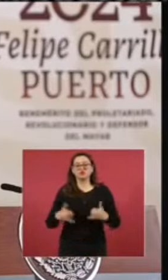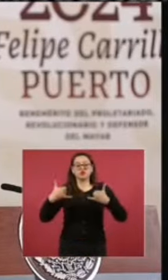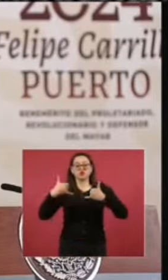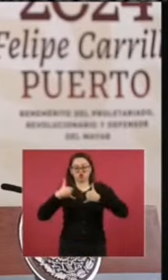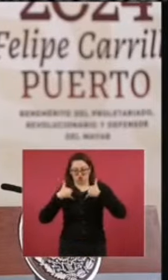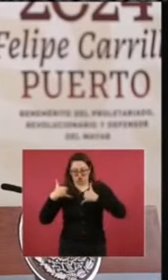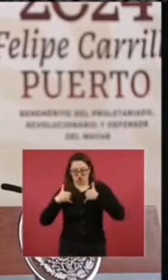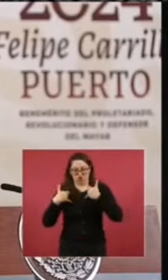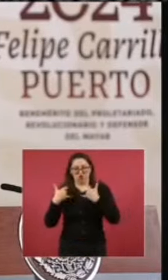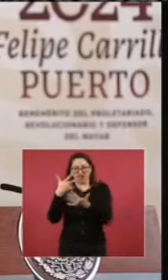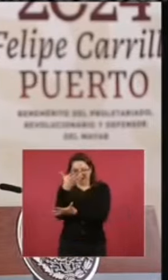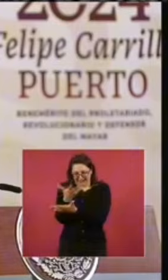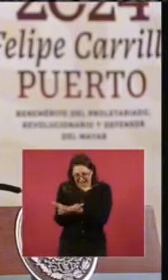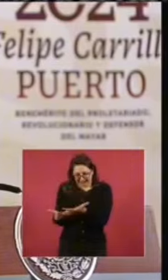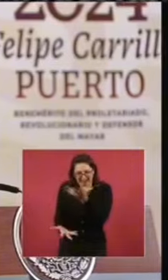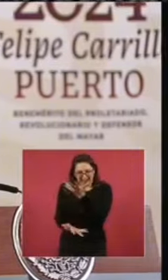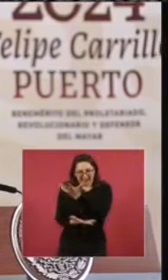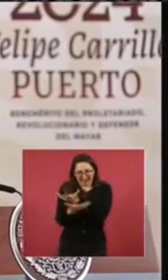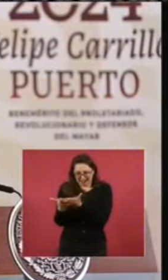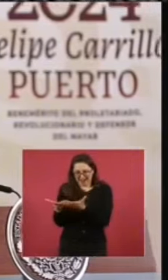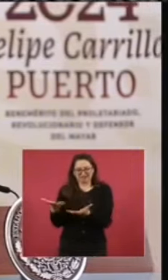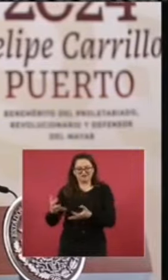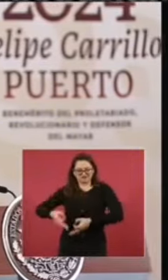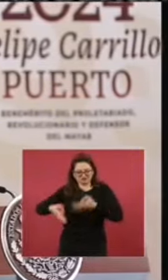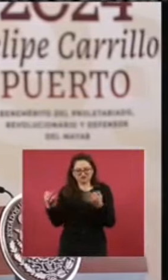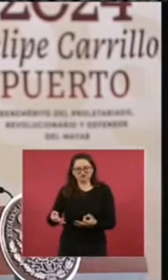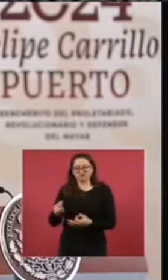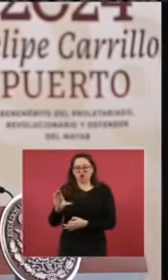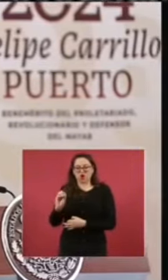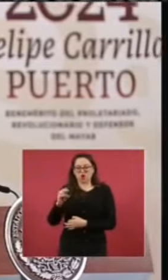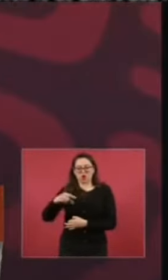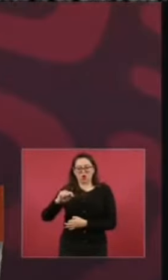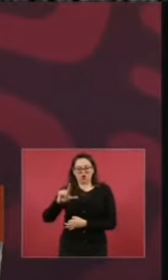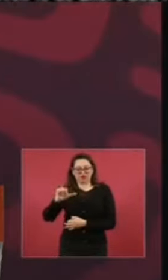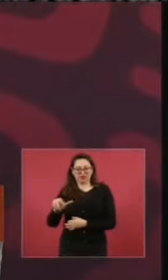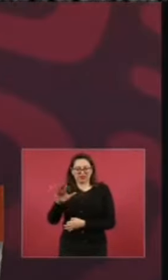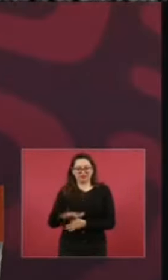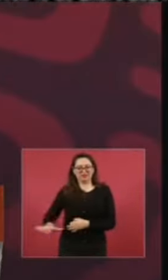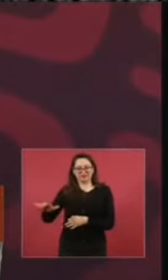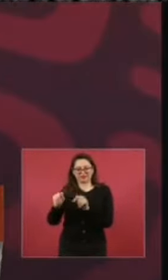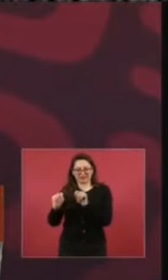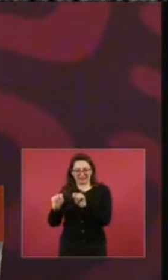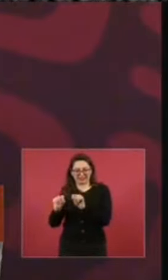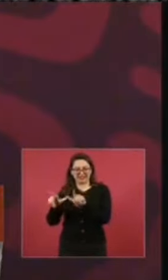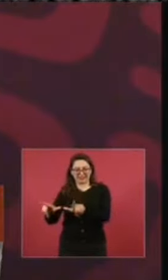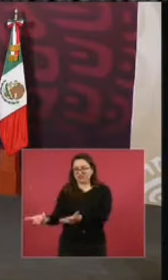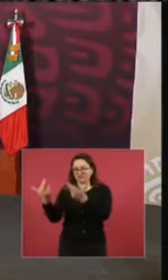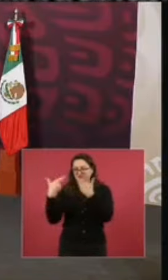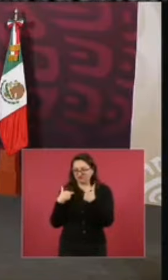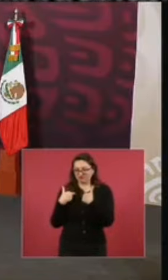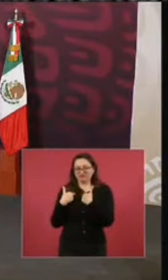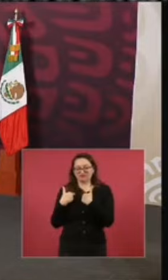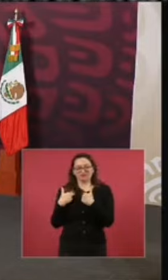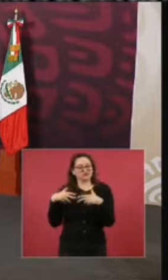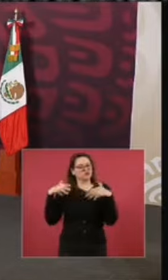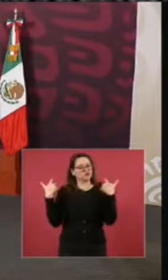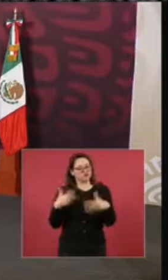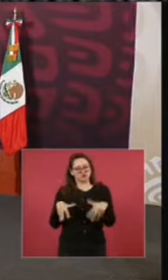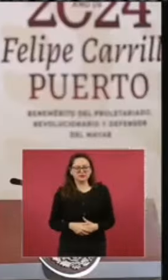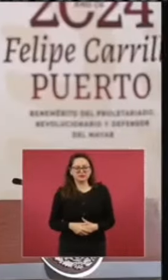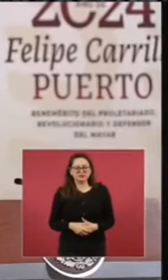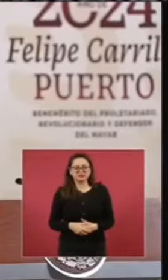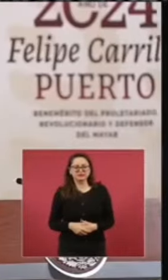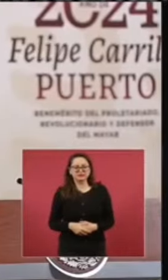artesanos originarios de Contla, Tlaxcala. Son becarios. Van a ver qué